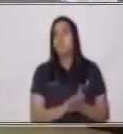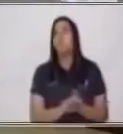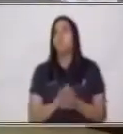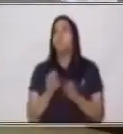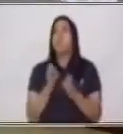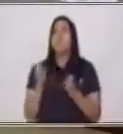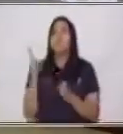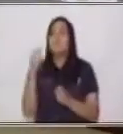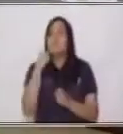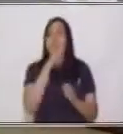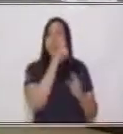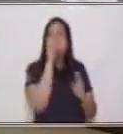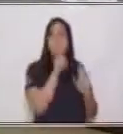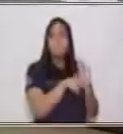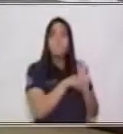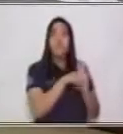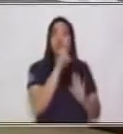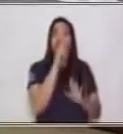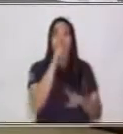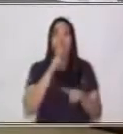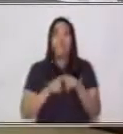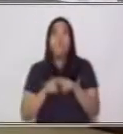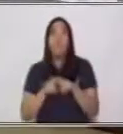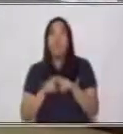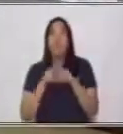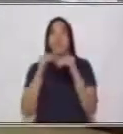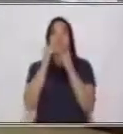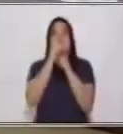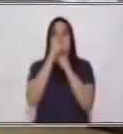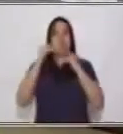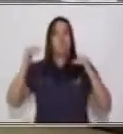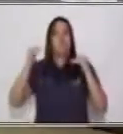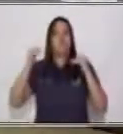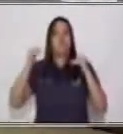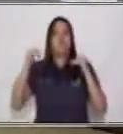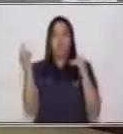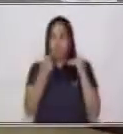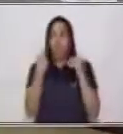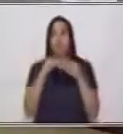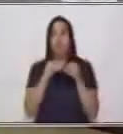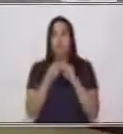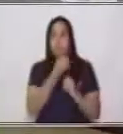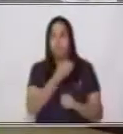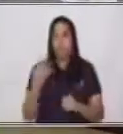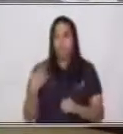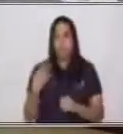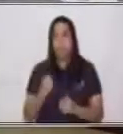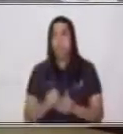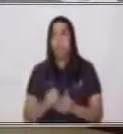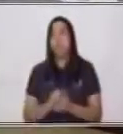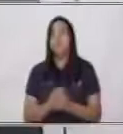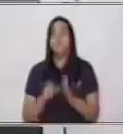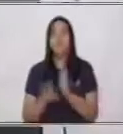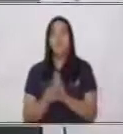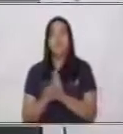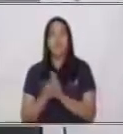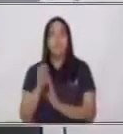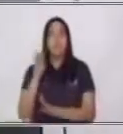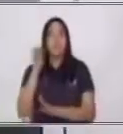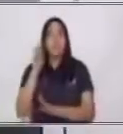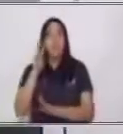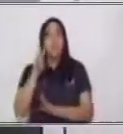pasar a ocupar la posición del 1. Y el 1 va a pasar a la posición del 3.